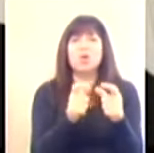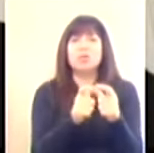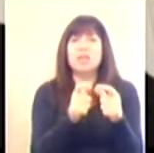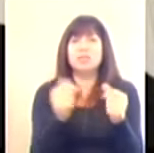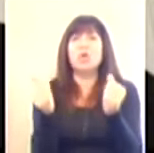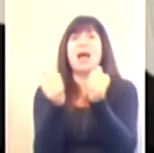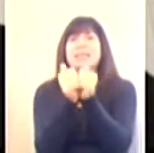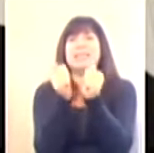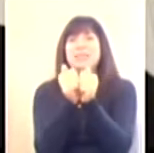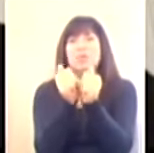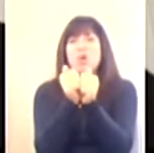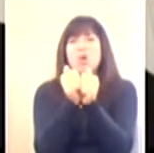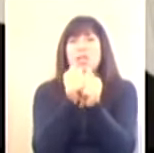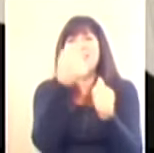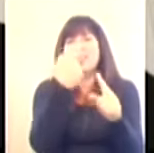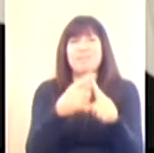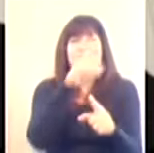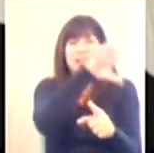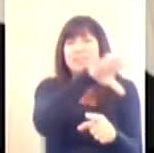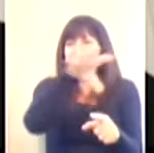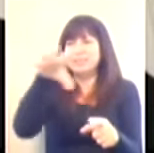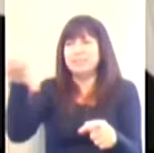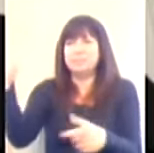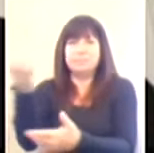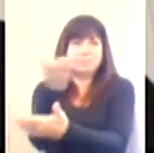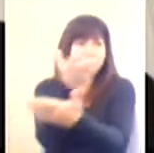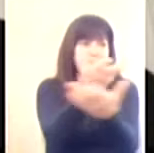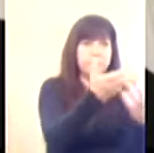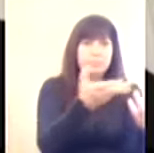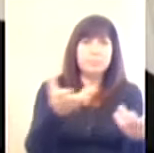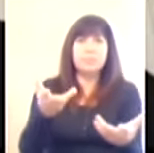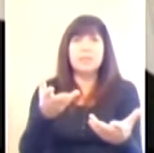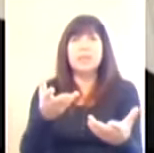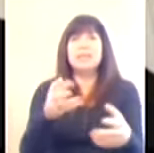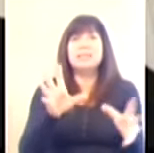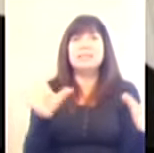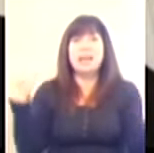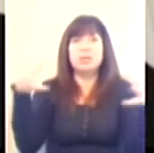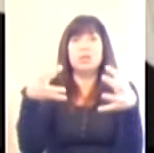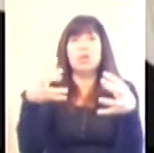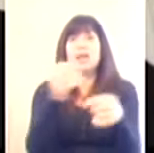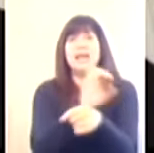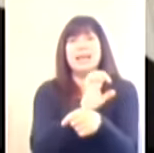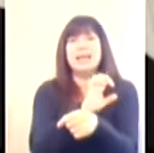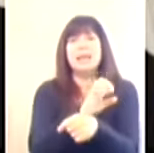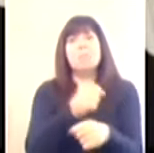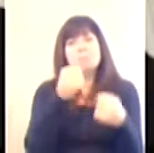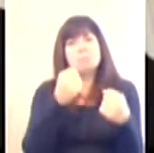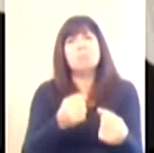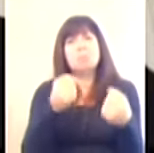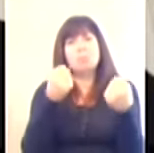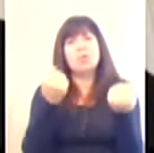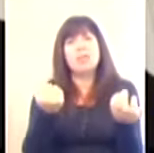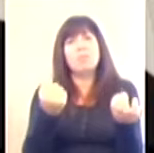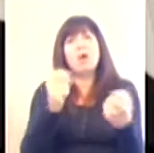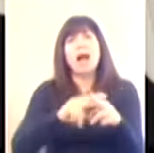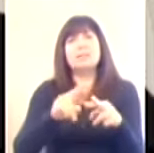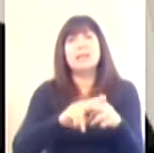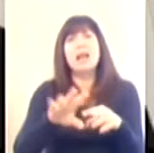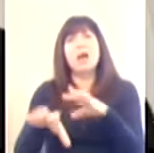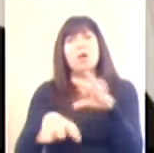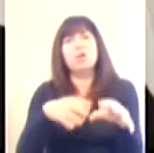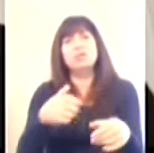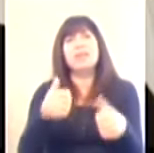transversal. Yo creo que el sector energía es un sector en el que hemos sido capaces de hacer las cosas bien y ser exitosos en Chile, en parte importante porque